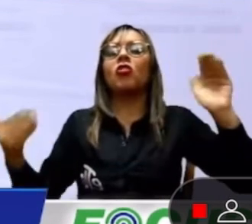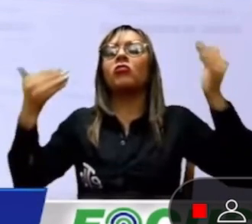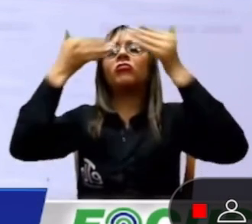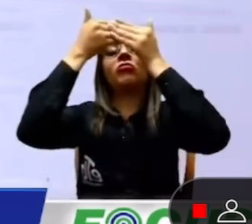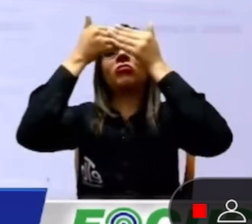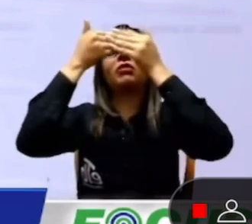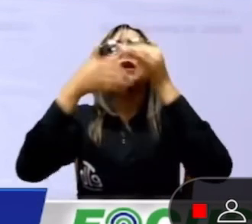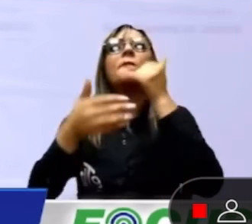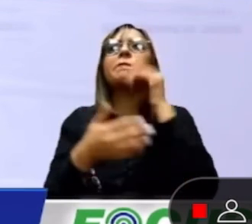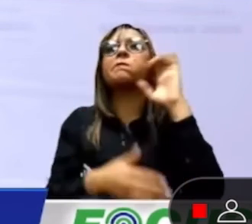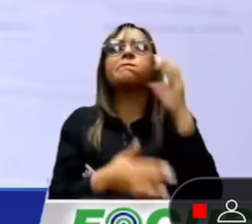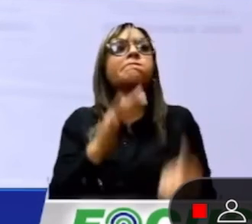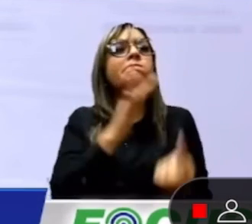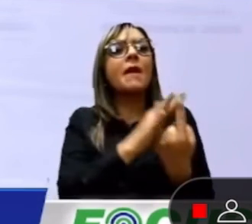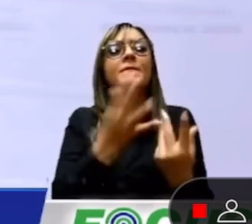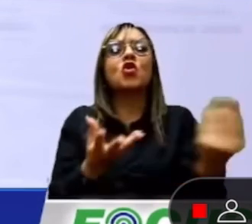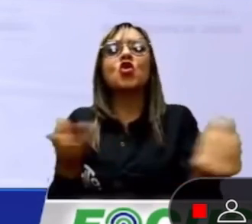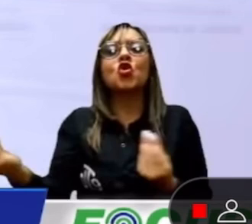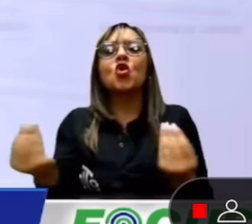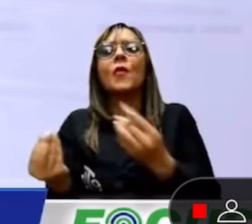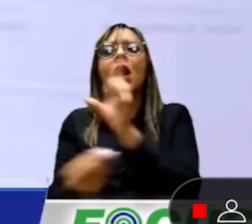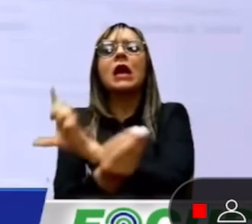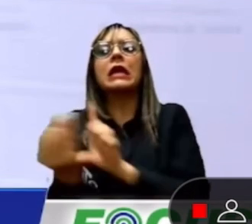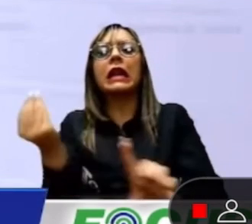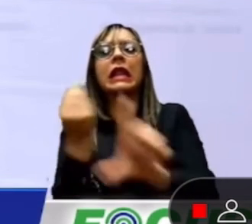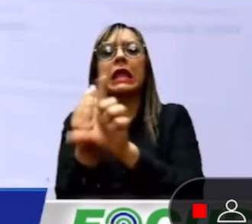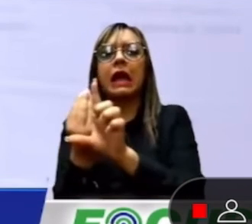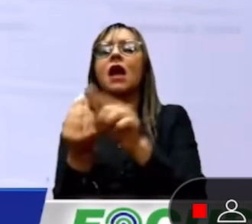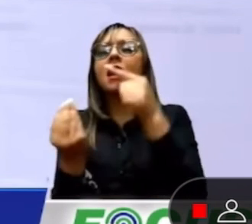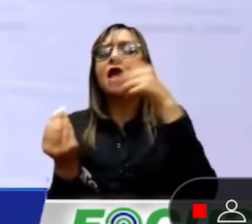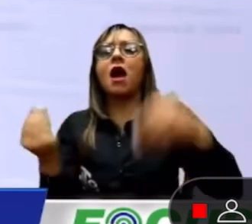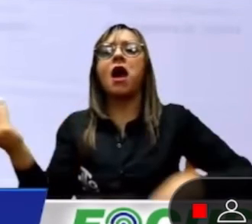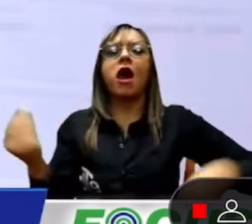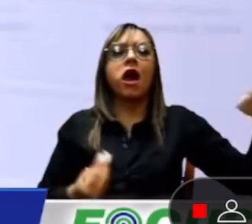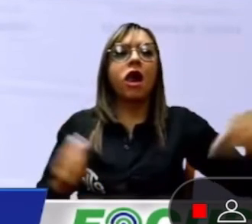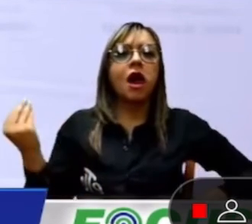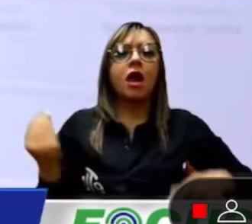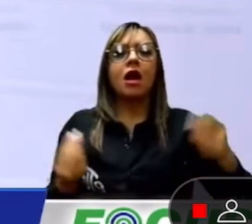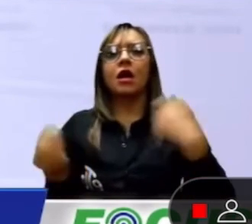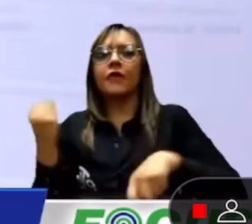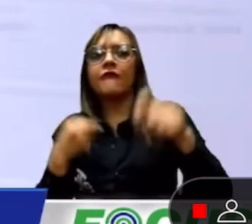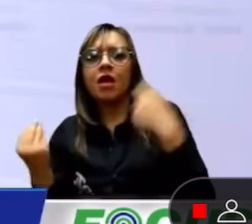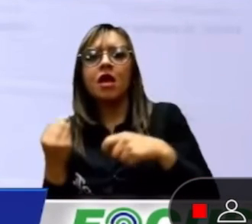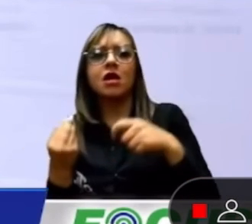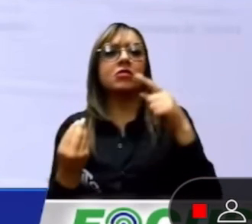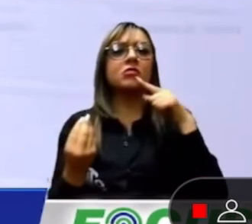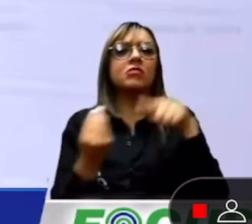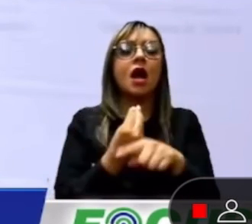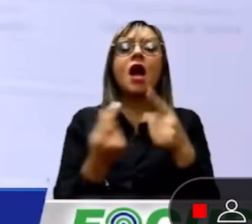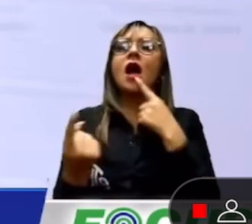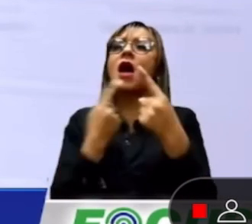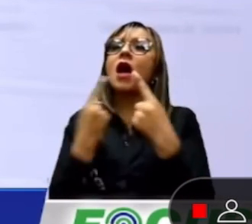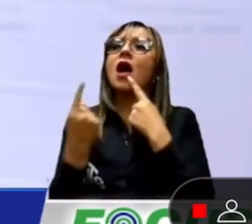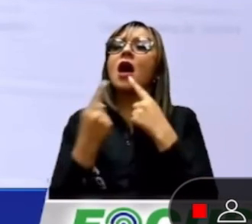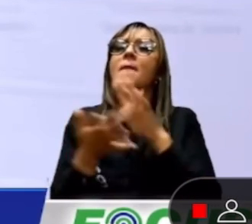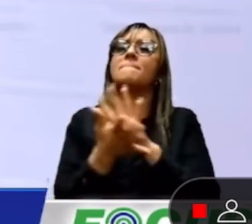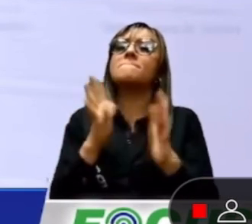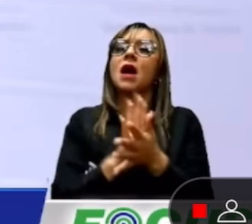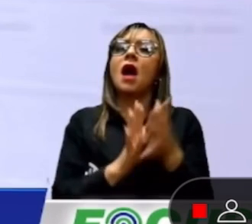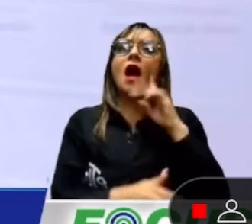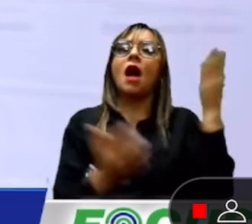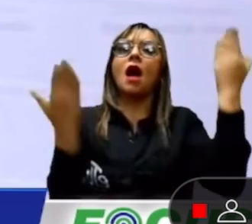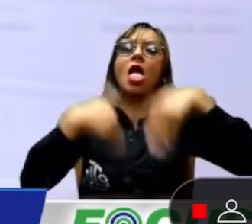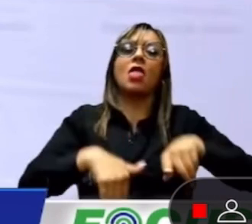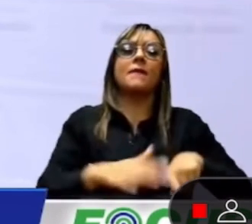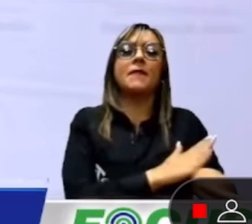ojos ante el actuar de grupos armados ilegales que incluso mientras participan en diálogos de paz continúan